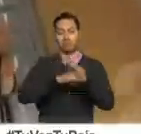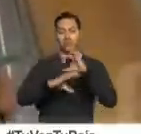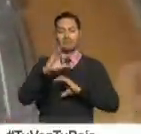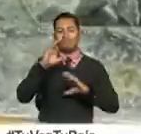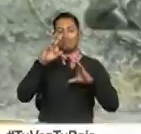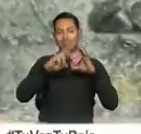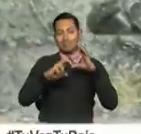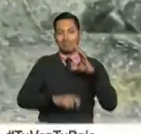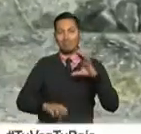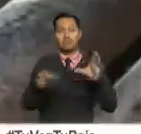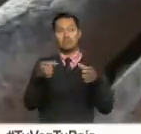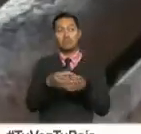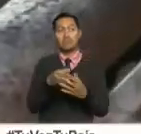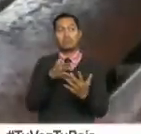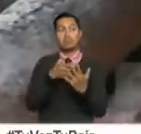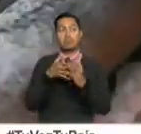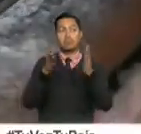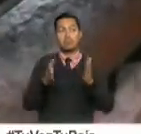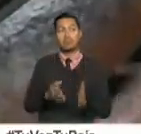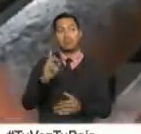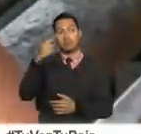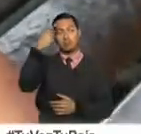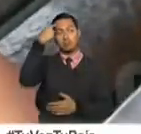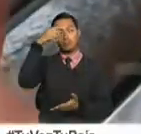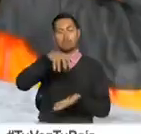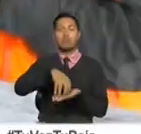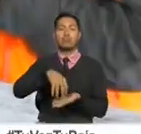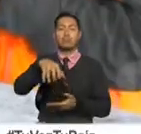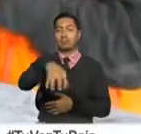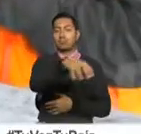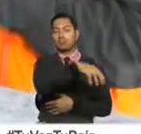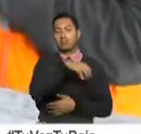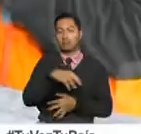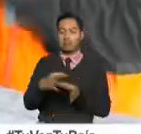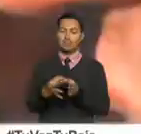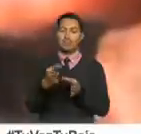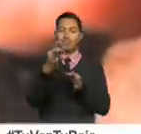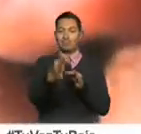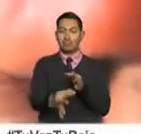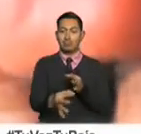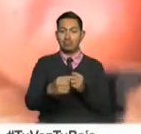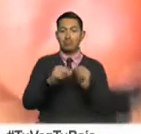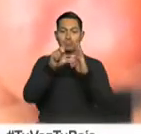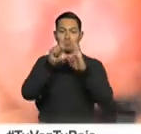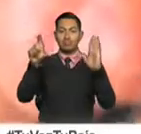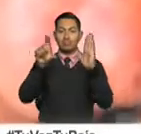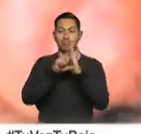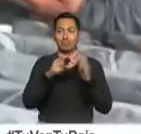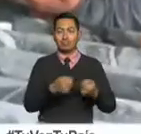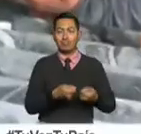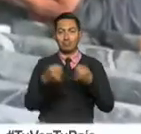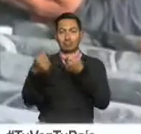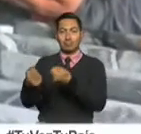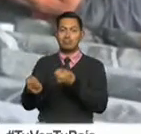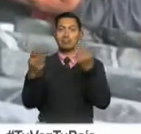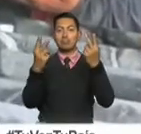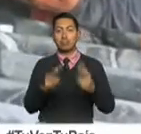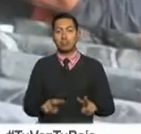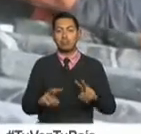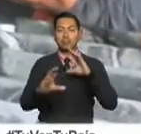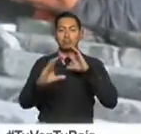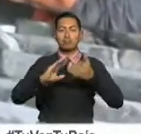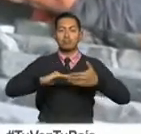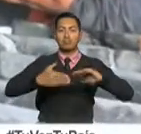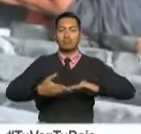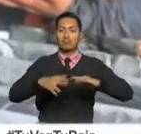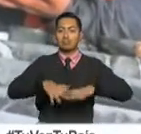asociaciones estudiantiles, gobiernos autónomos descentralizados parroquiales, proveedores de servicios, así como de comunidades